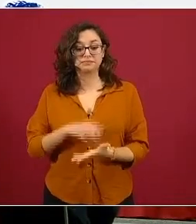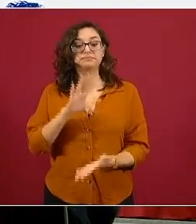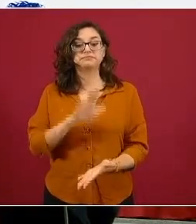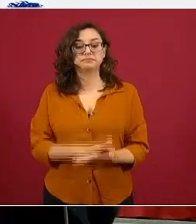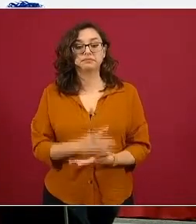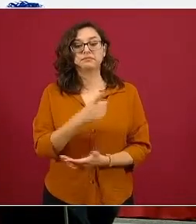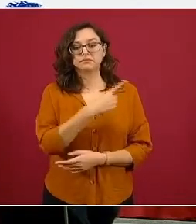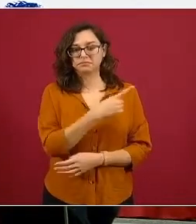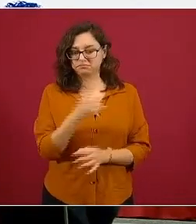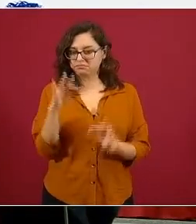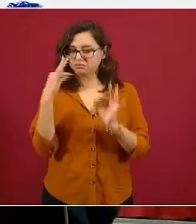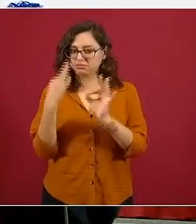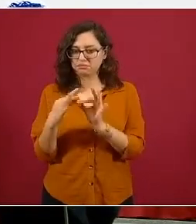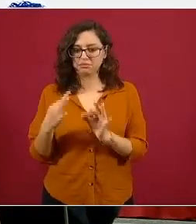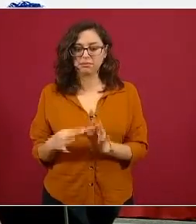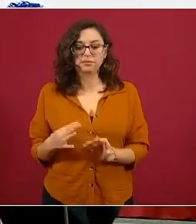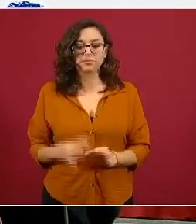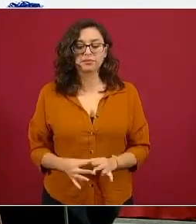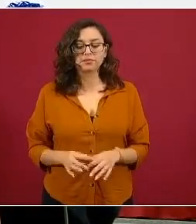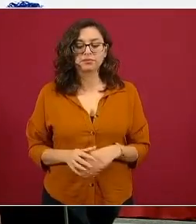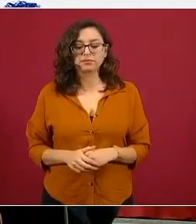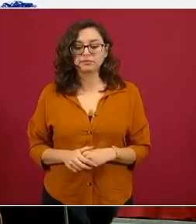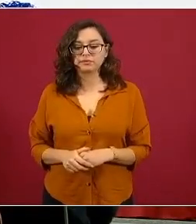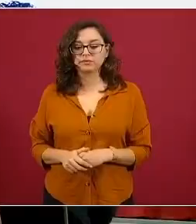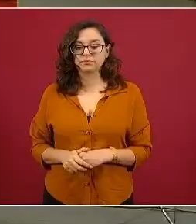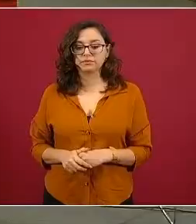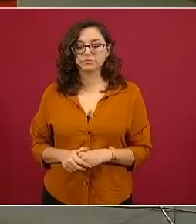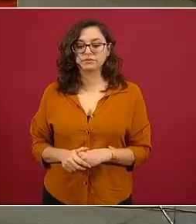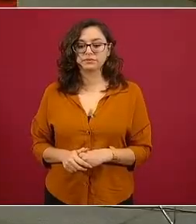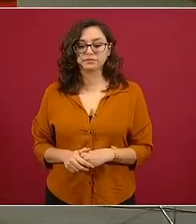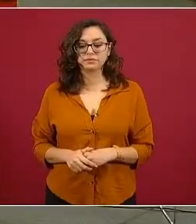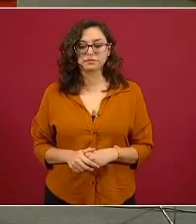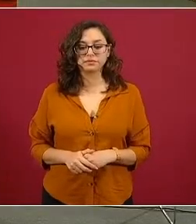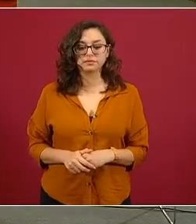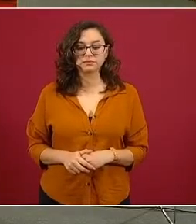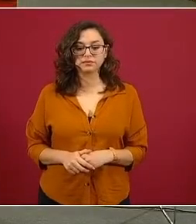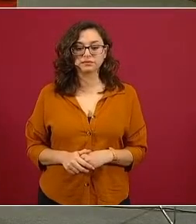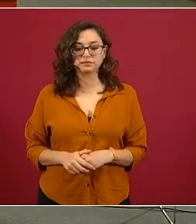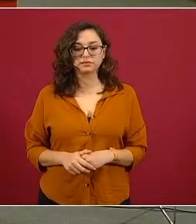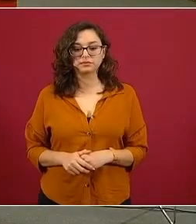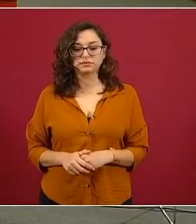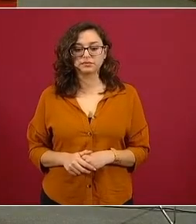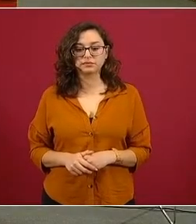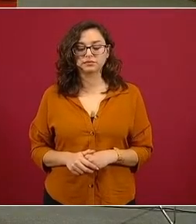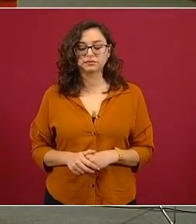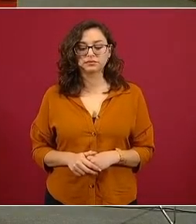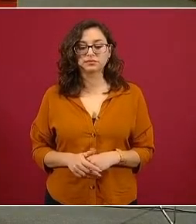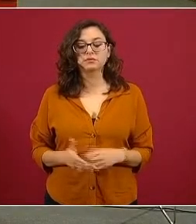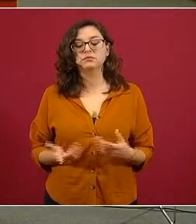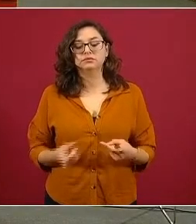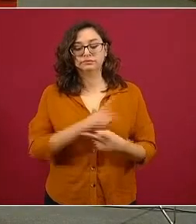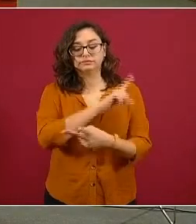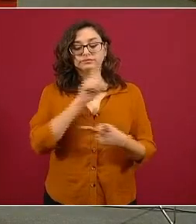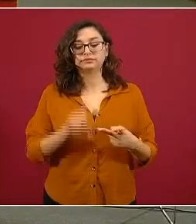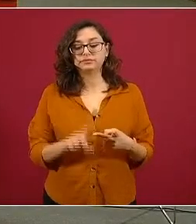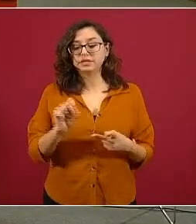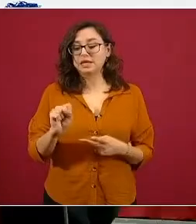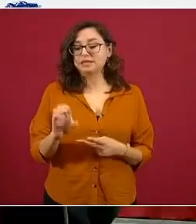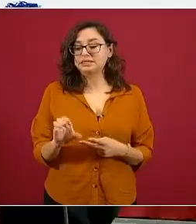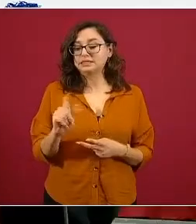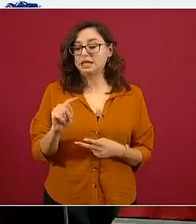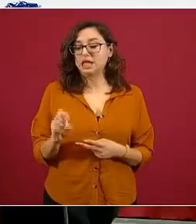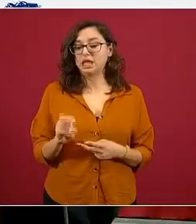quienes cumplan esos requisitos. La siguiente, por favor. La Secretaría de Turismo, aunque se